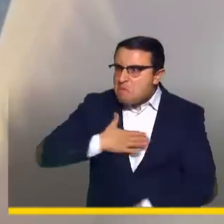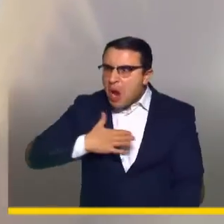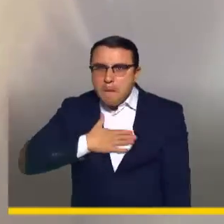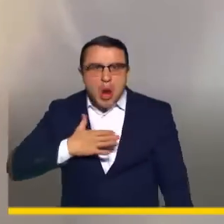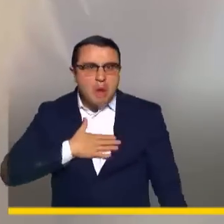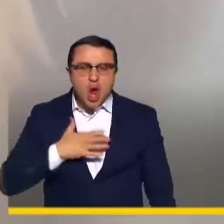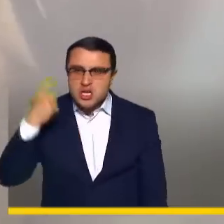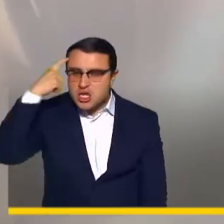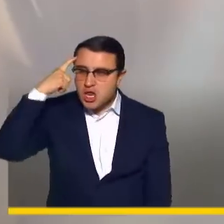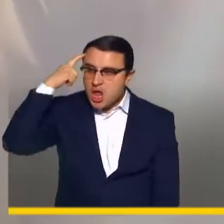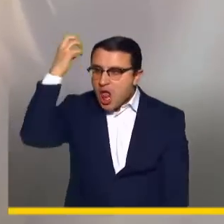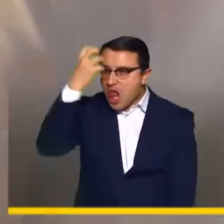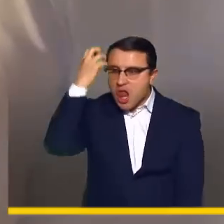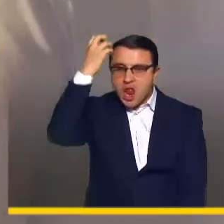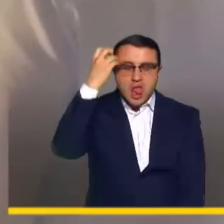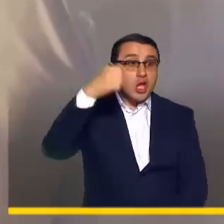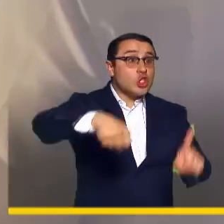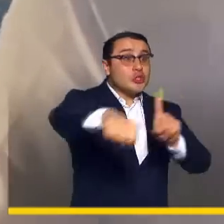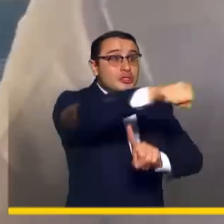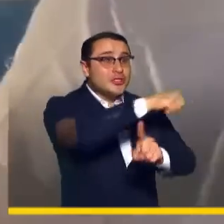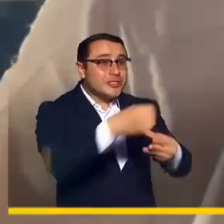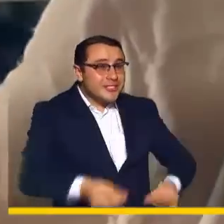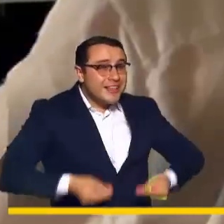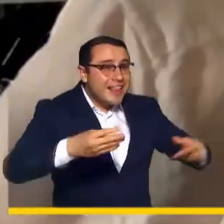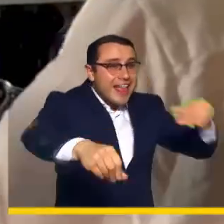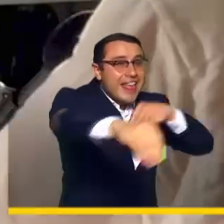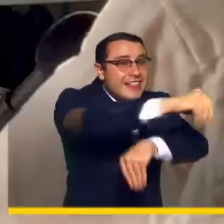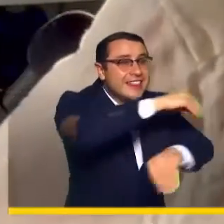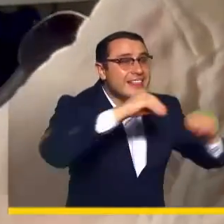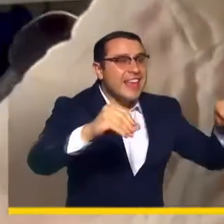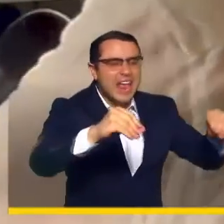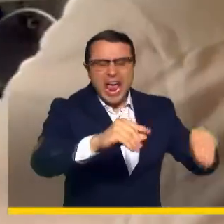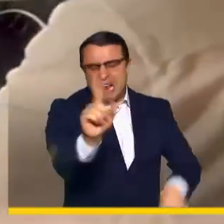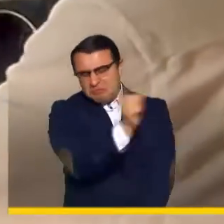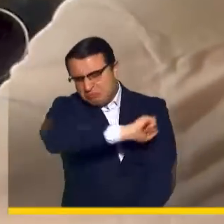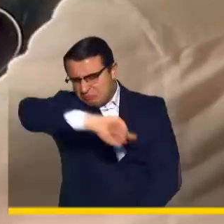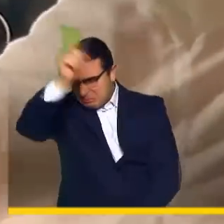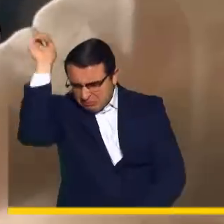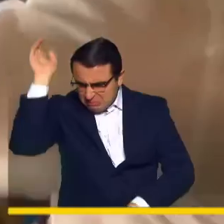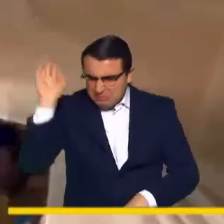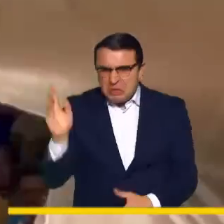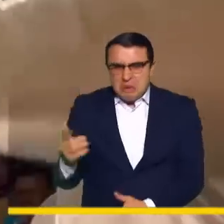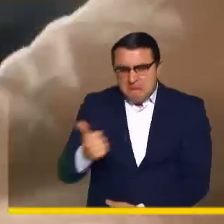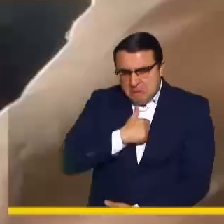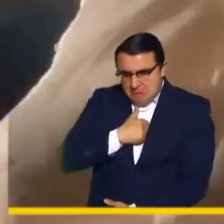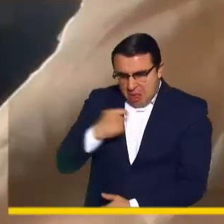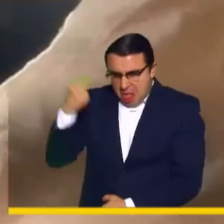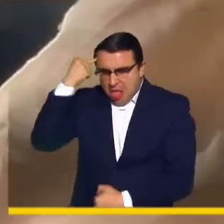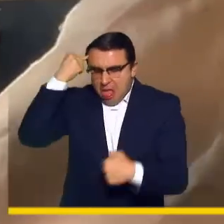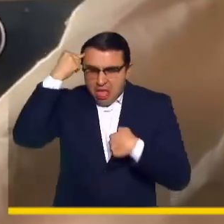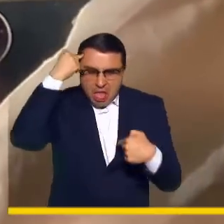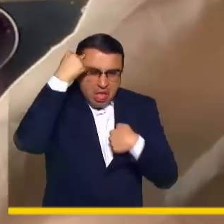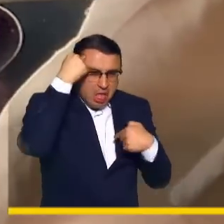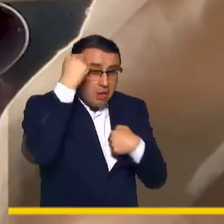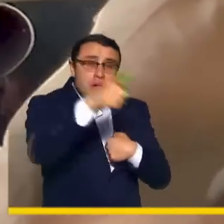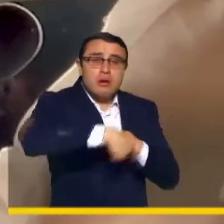un enorme egoísmo social. ¿Cómo vamos a devolver esas tierras allá a esos campesinos